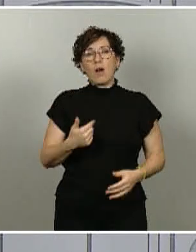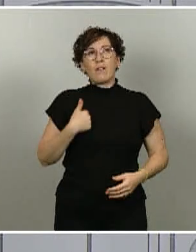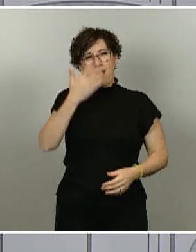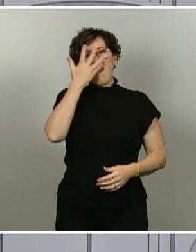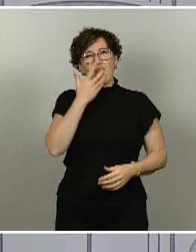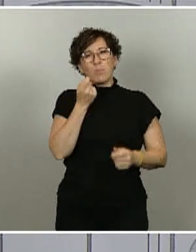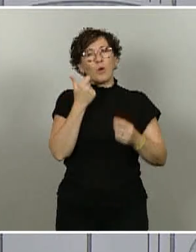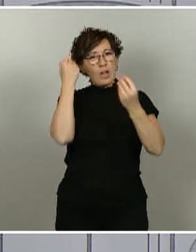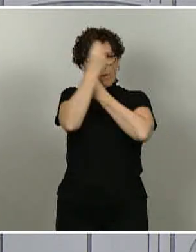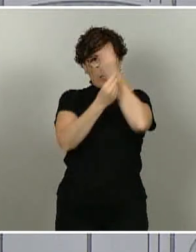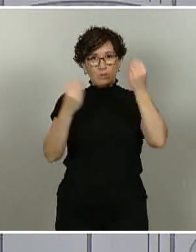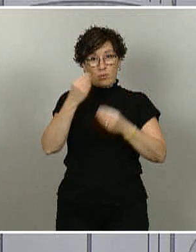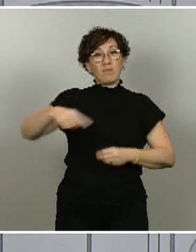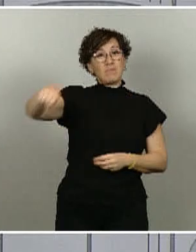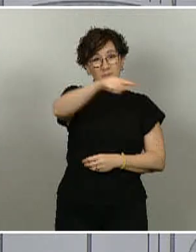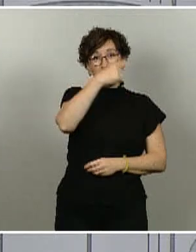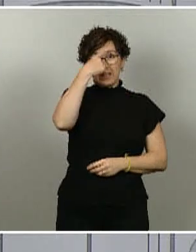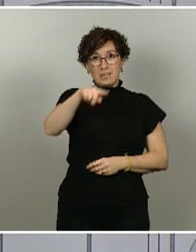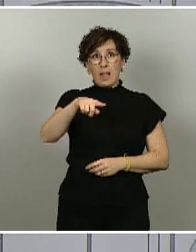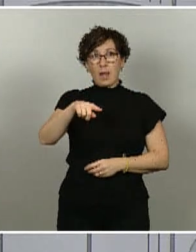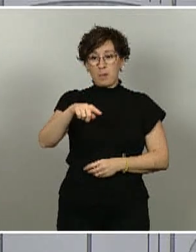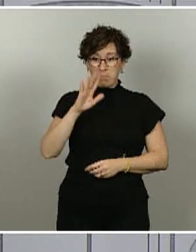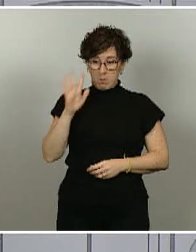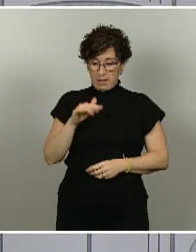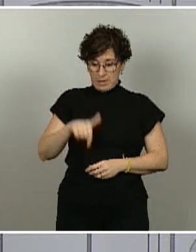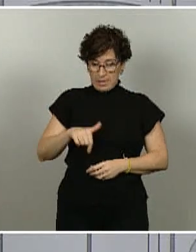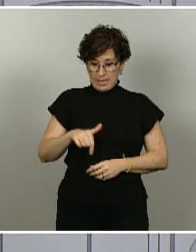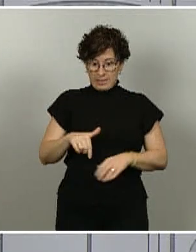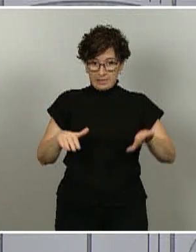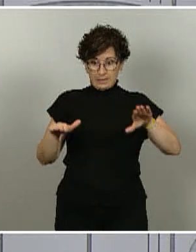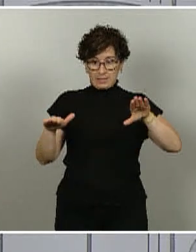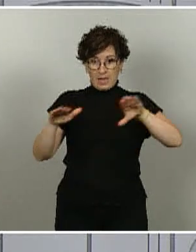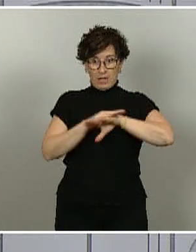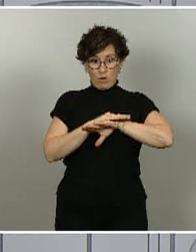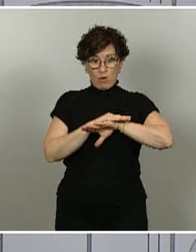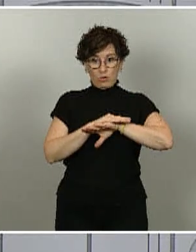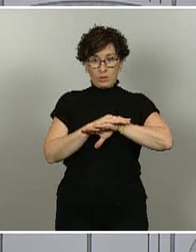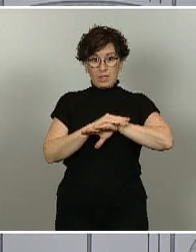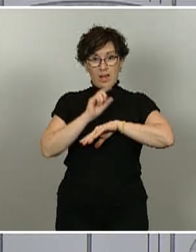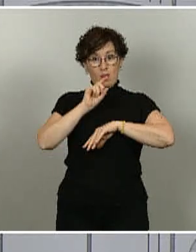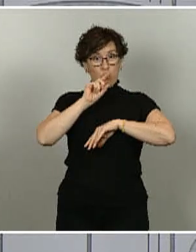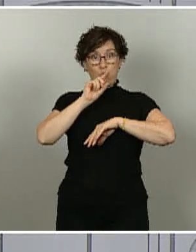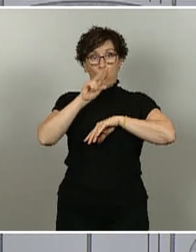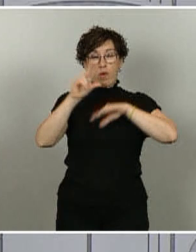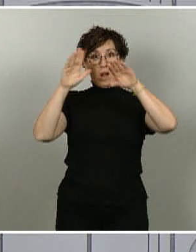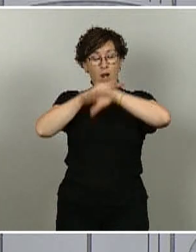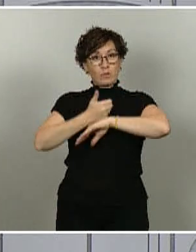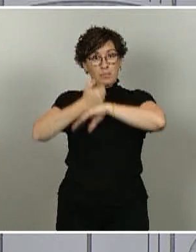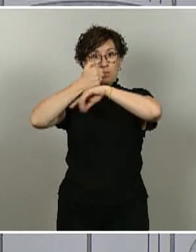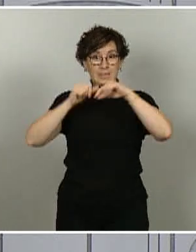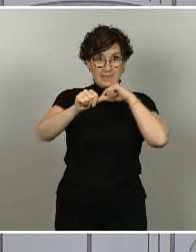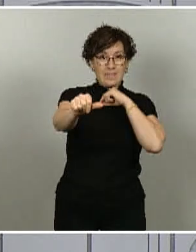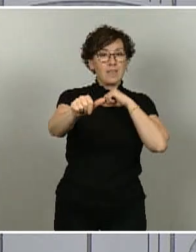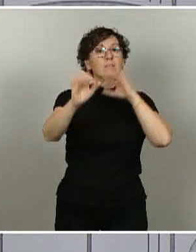saben que a partir de, creo que es esta noche, a la medianoche, a partir de mañana, se ha declarado un